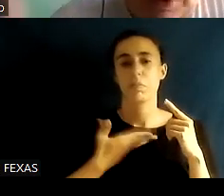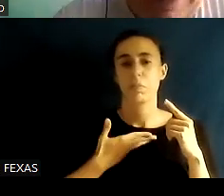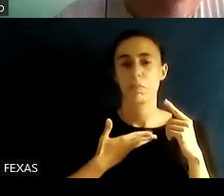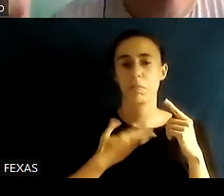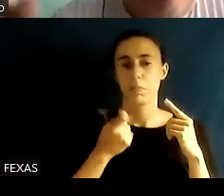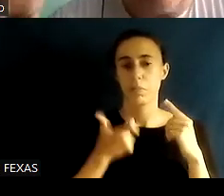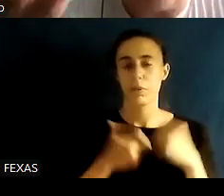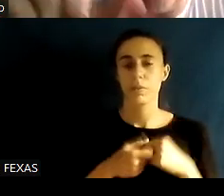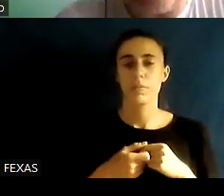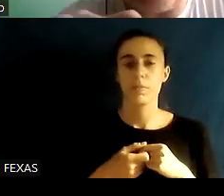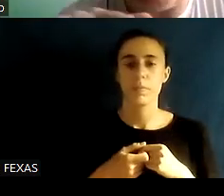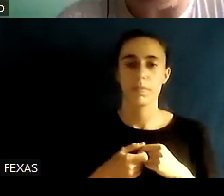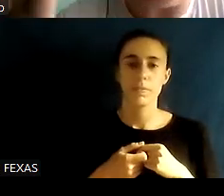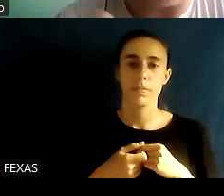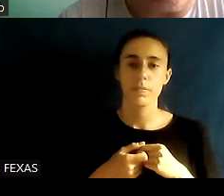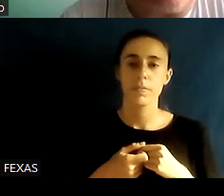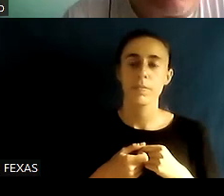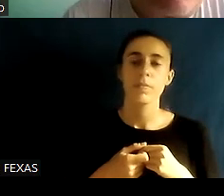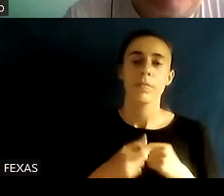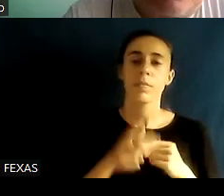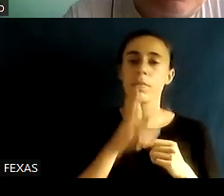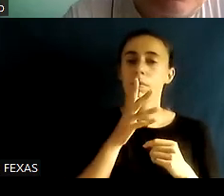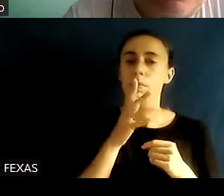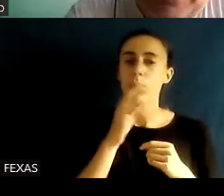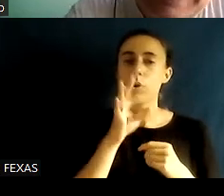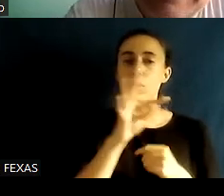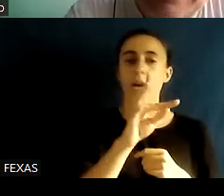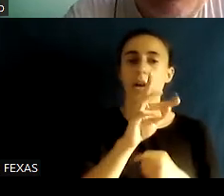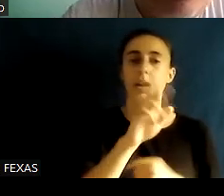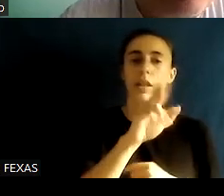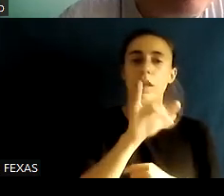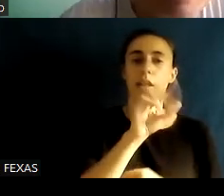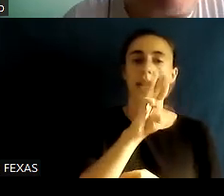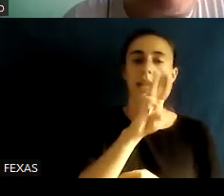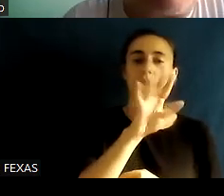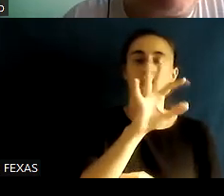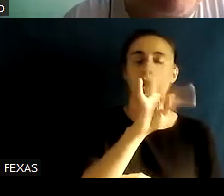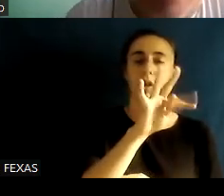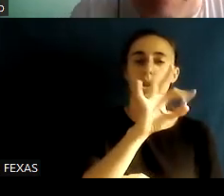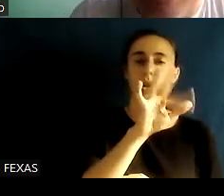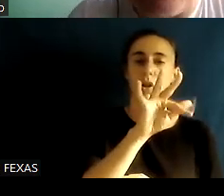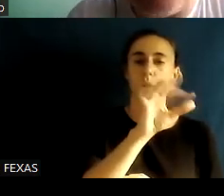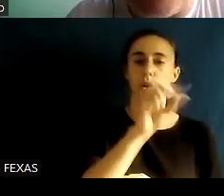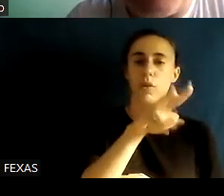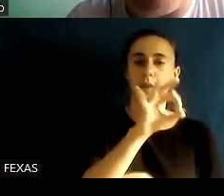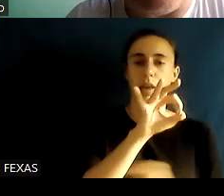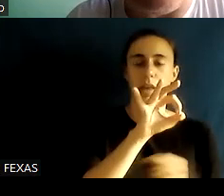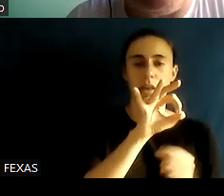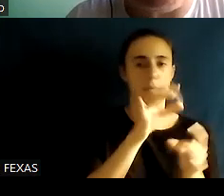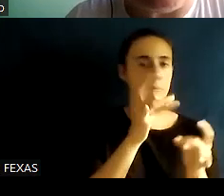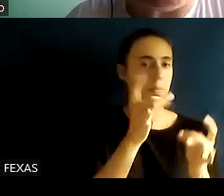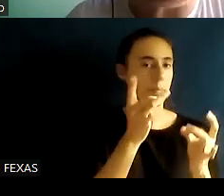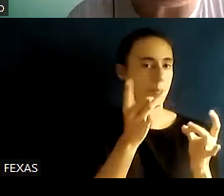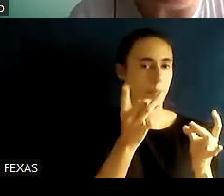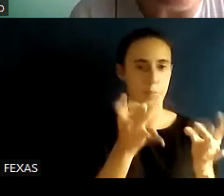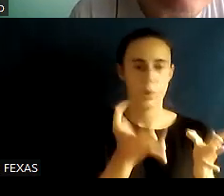que es por esa razón, porque no es tan inmediato como el triptófano. El triptófano, la mayoría del triptófano se acaba generando toda la vía de